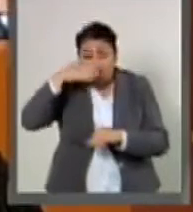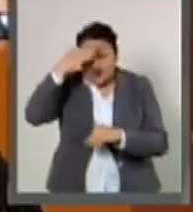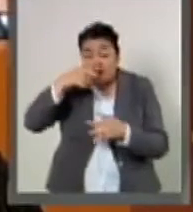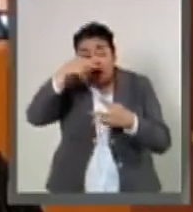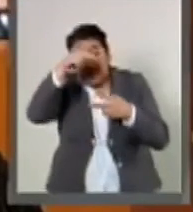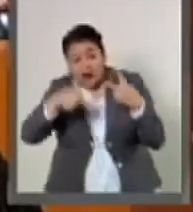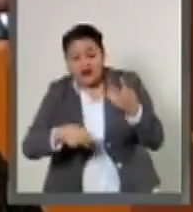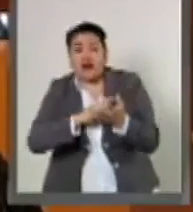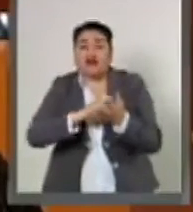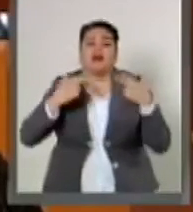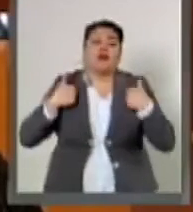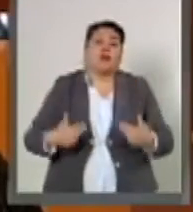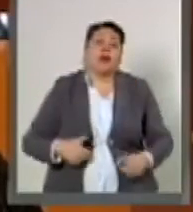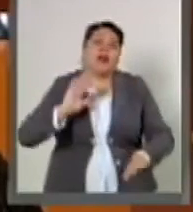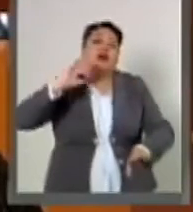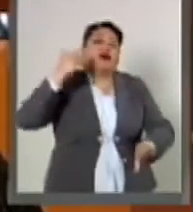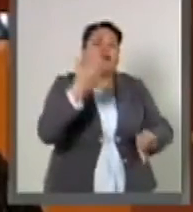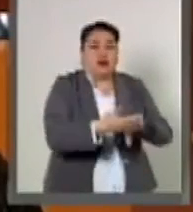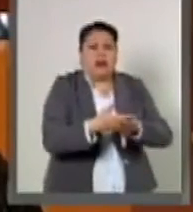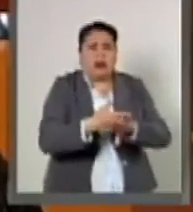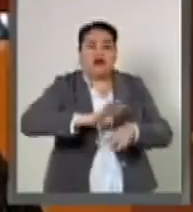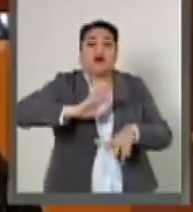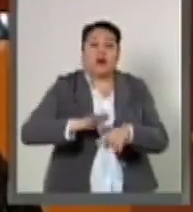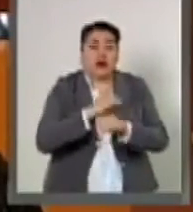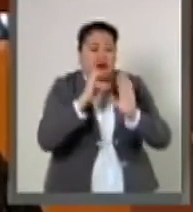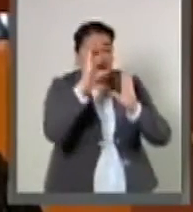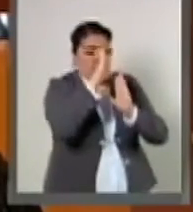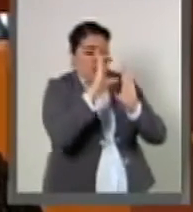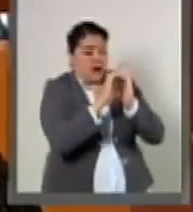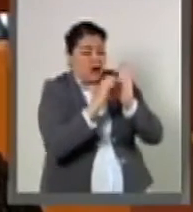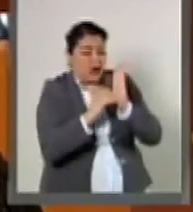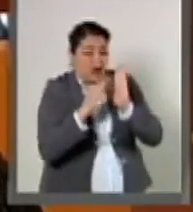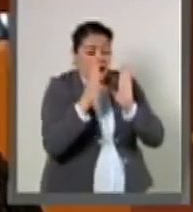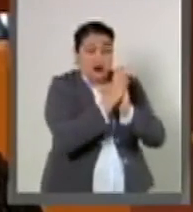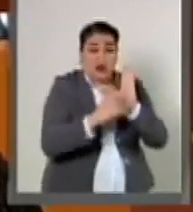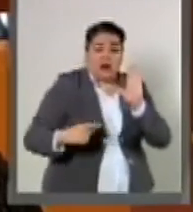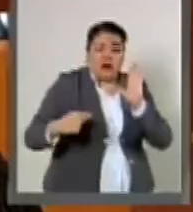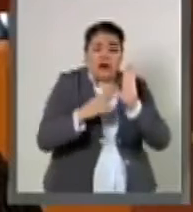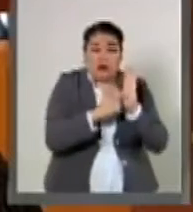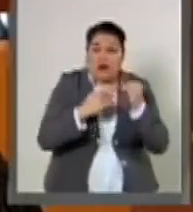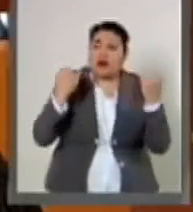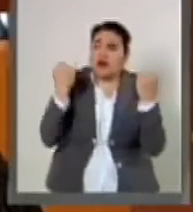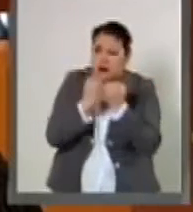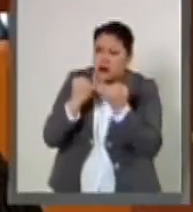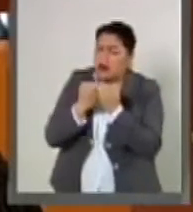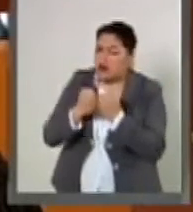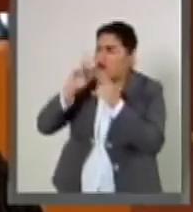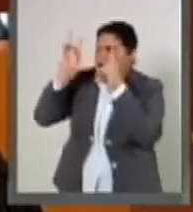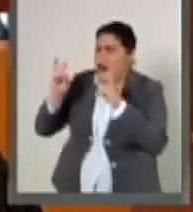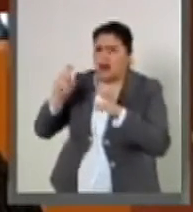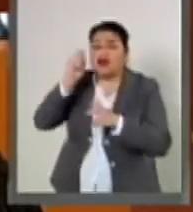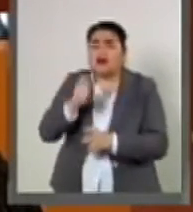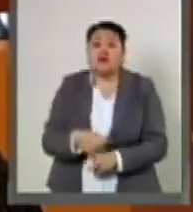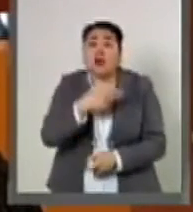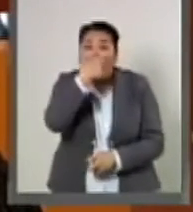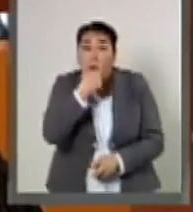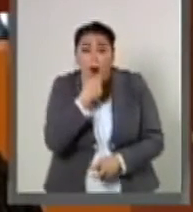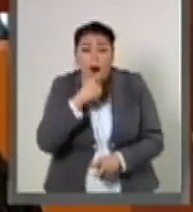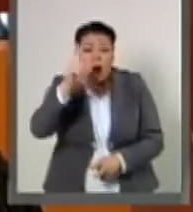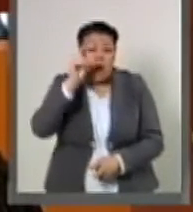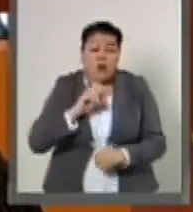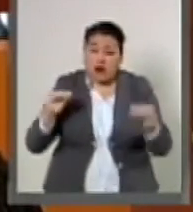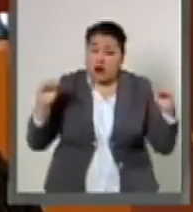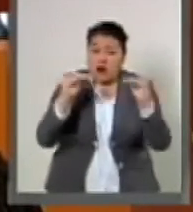derechos humanos del beneficiario, ya que a nivel constitucional, así como en materia civil, los cónyuges gozan